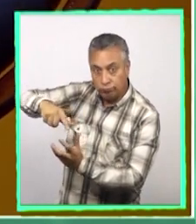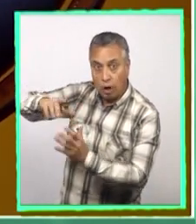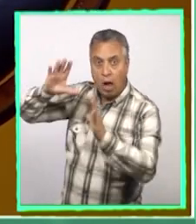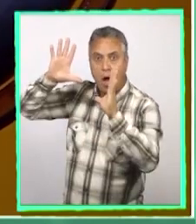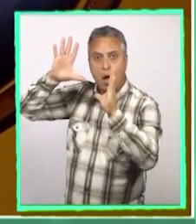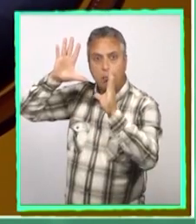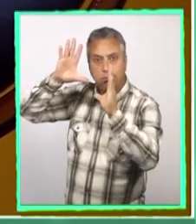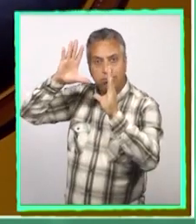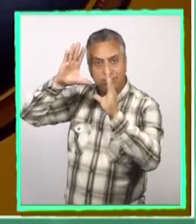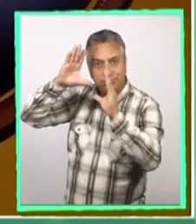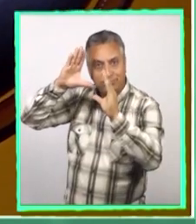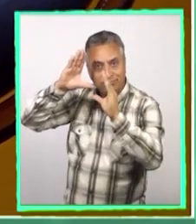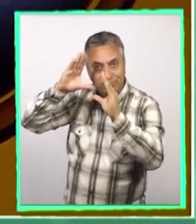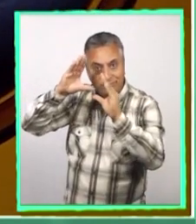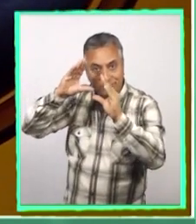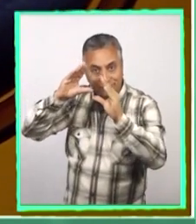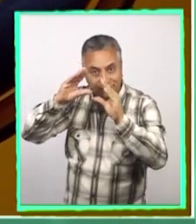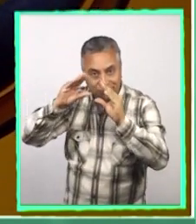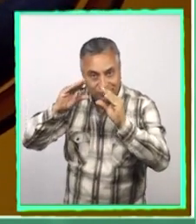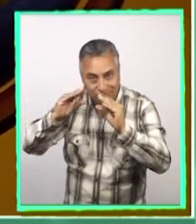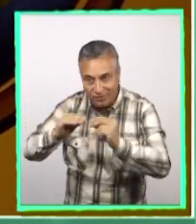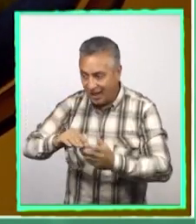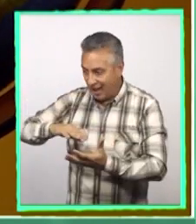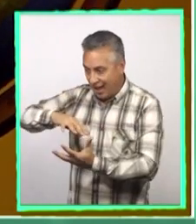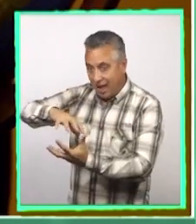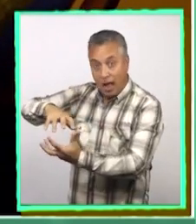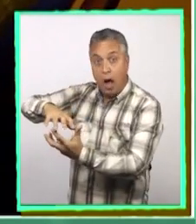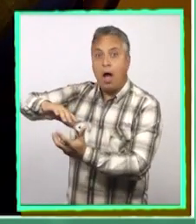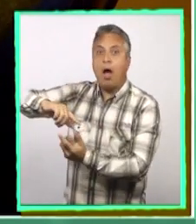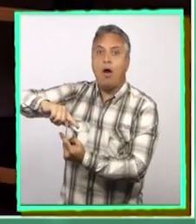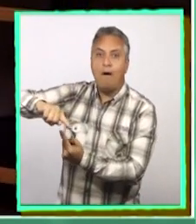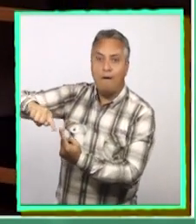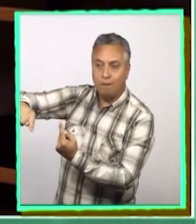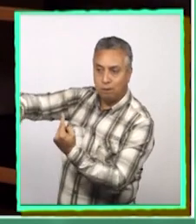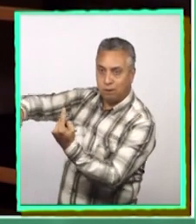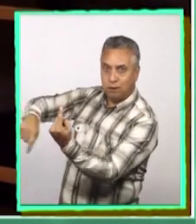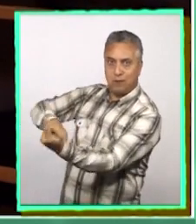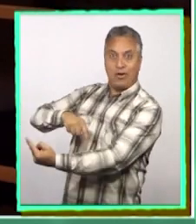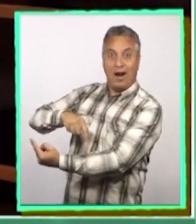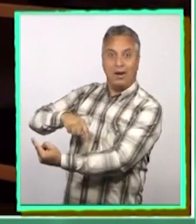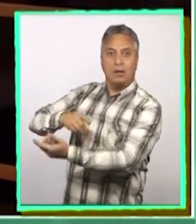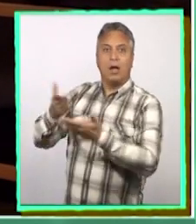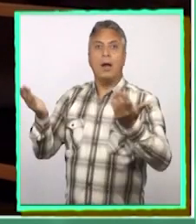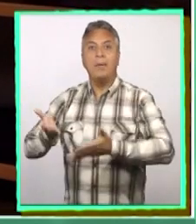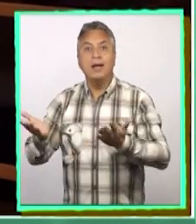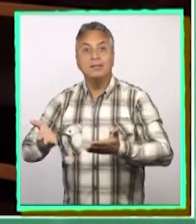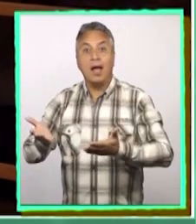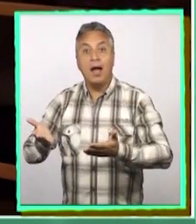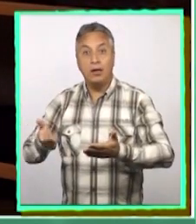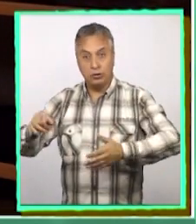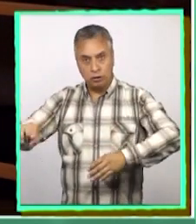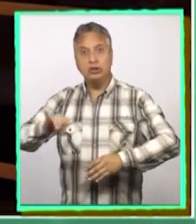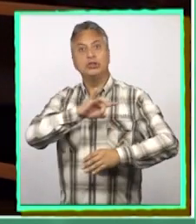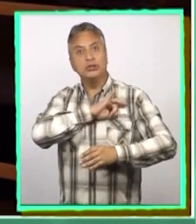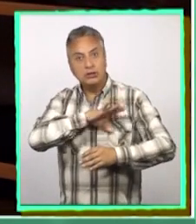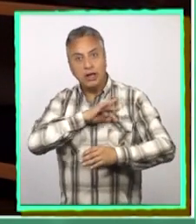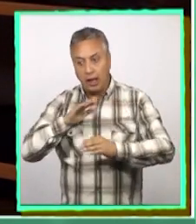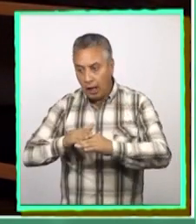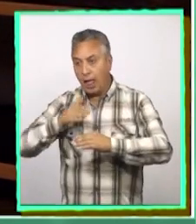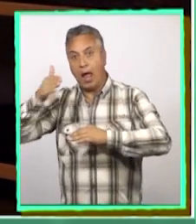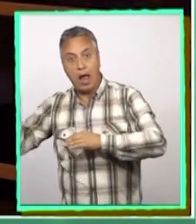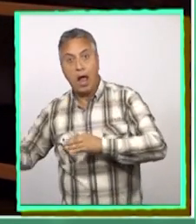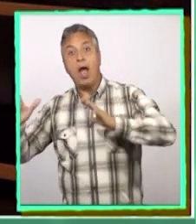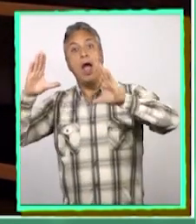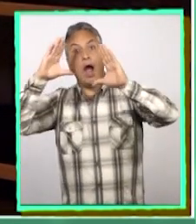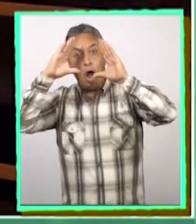Está anocheciendo. Hasta que llega acá atrás ¿Y qué pasa acá entonces? Chile está